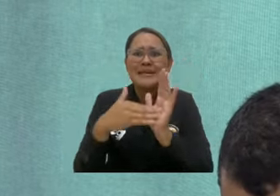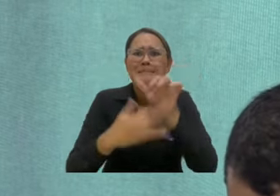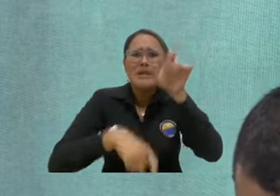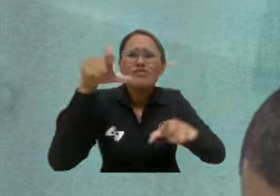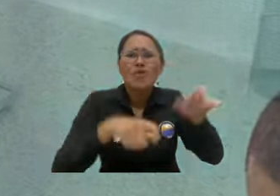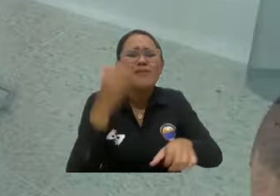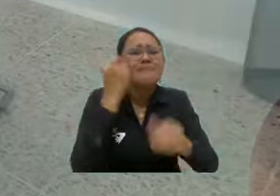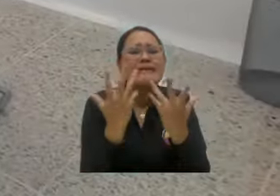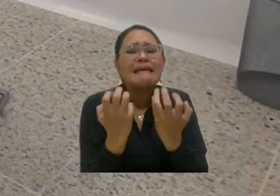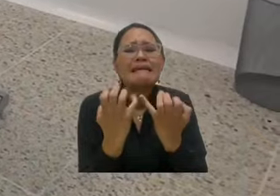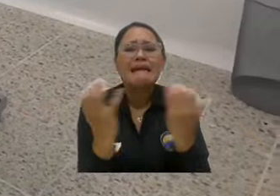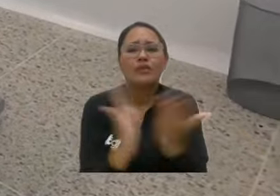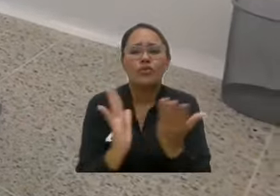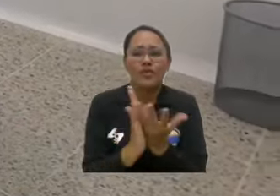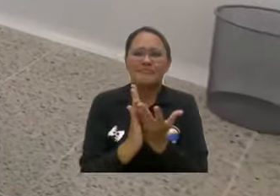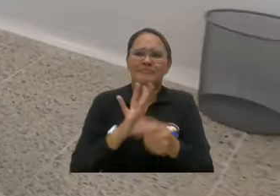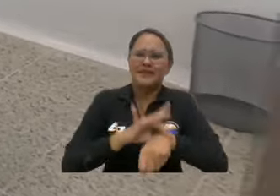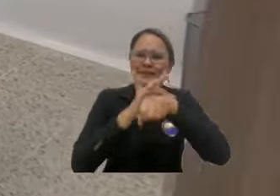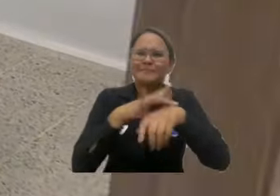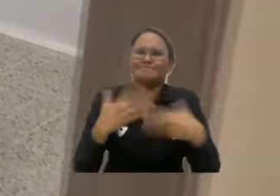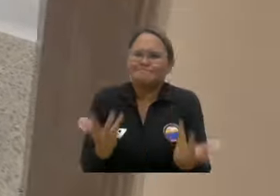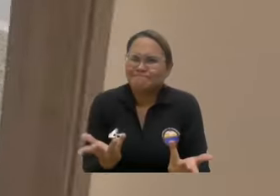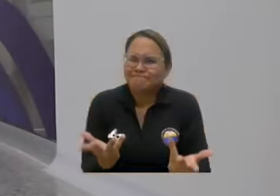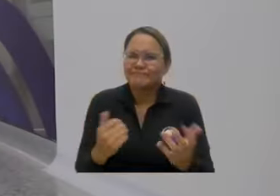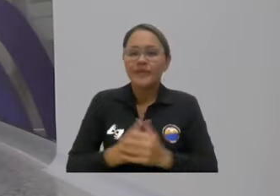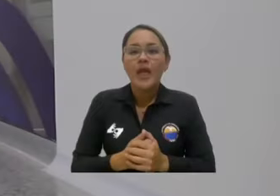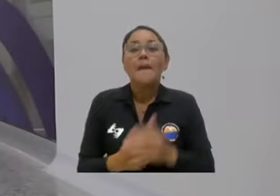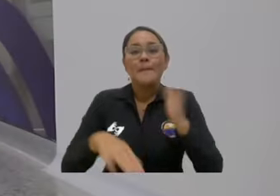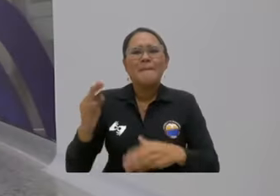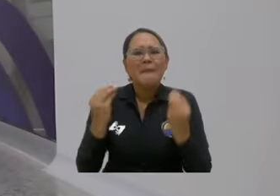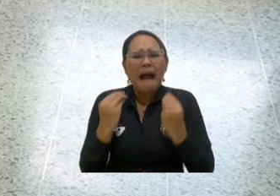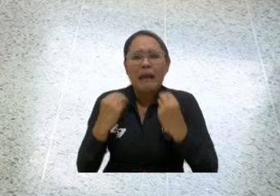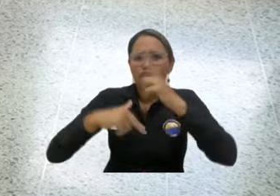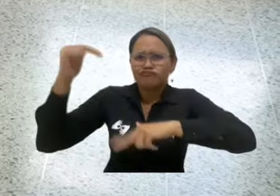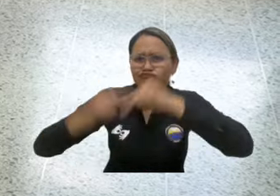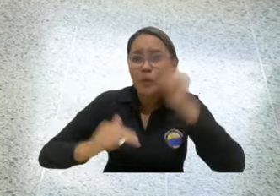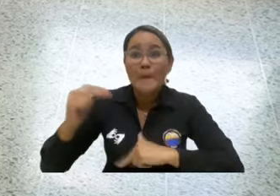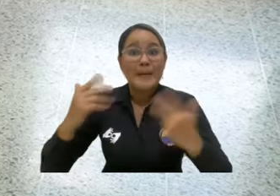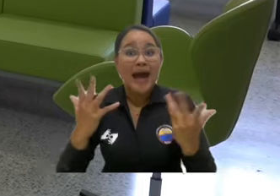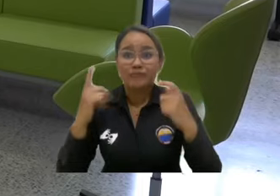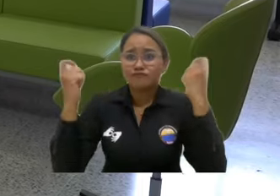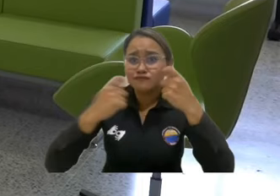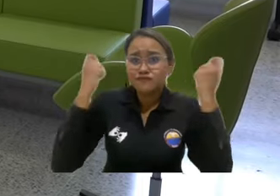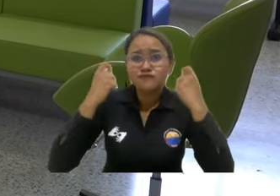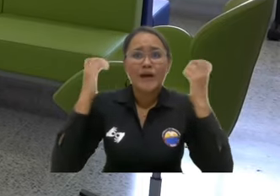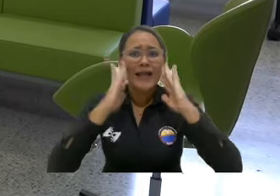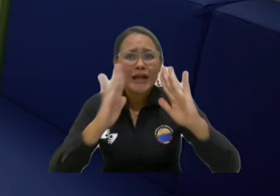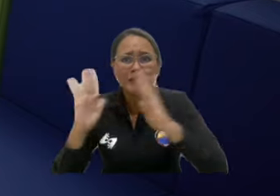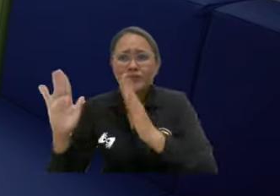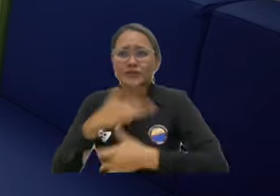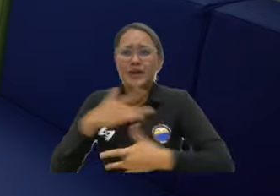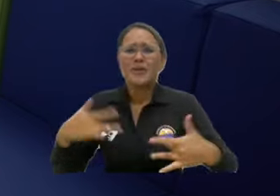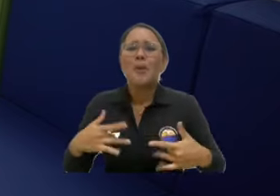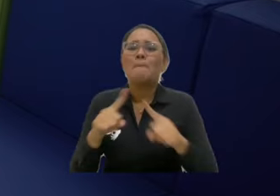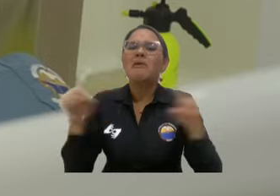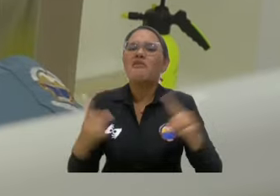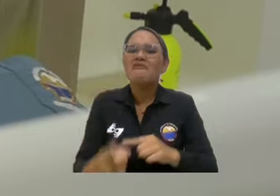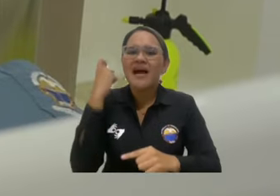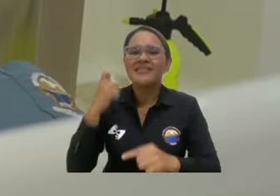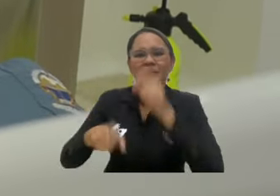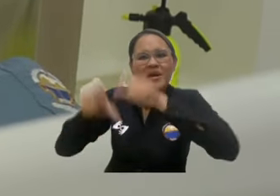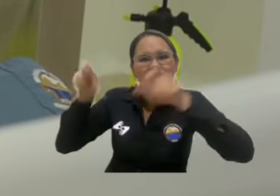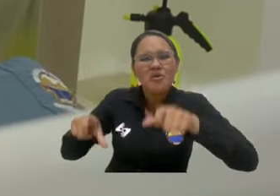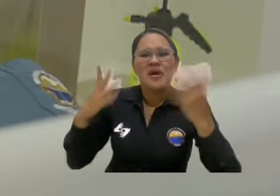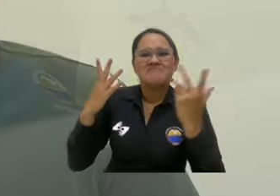12.000 solicitudes de inscripción. De nada sirve construir más centros de atención o pretender tener unidades de promoción de la salud en los territorios si